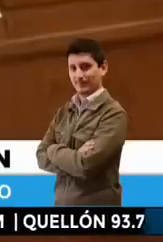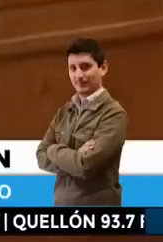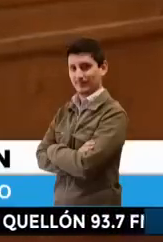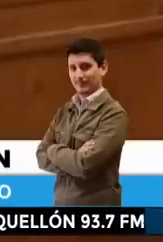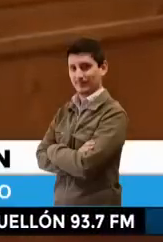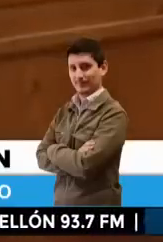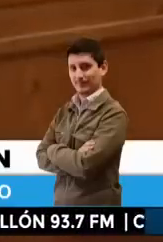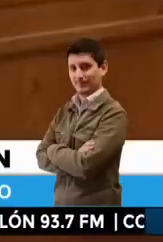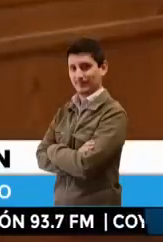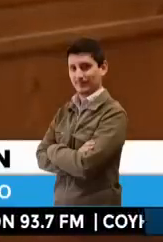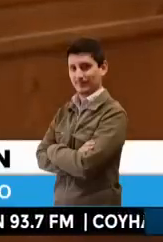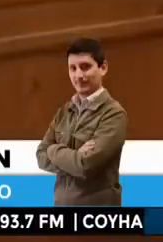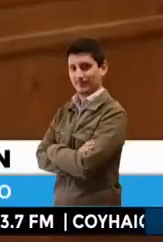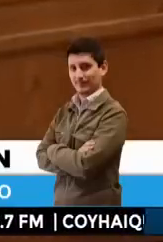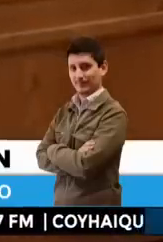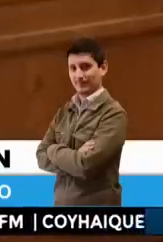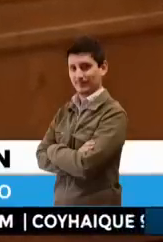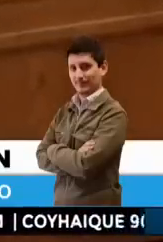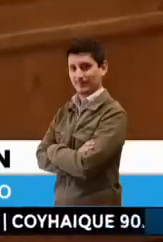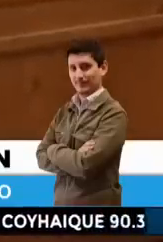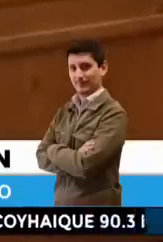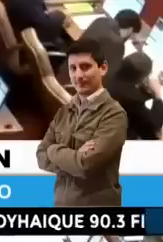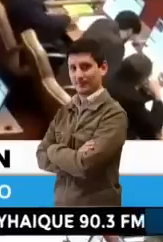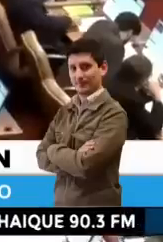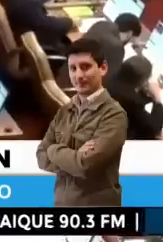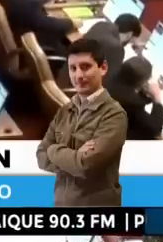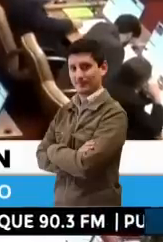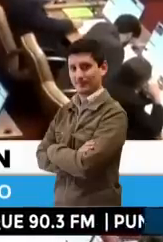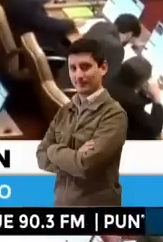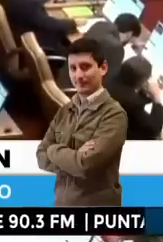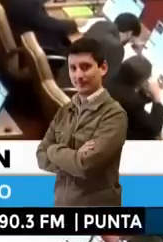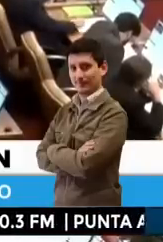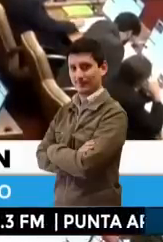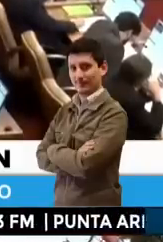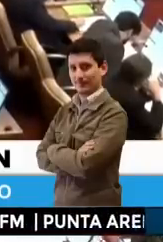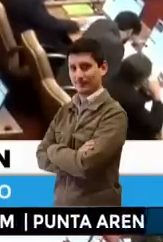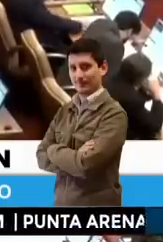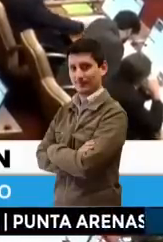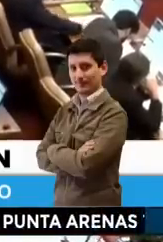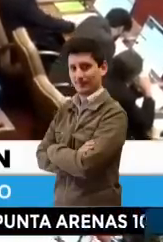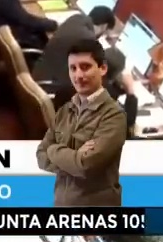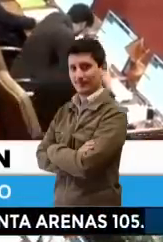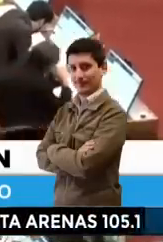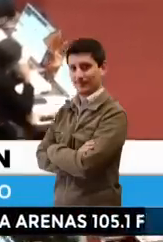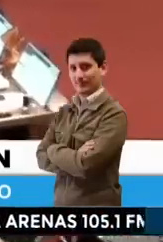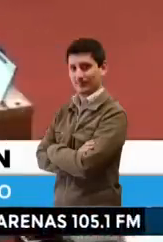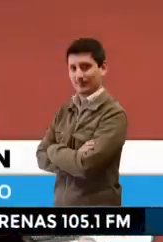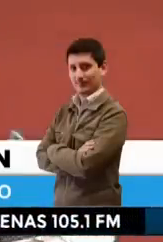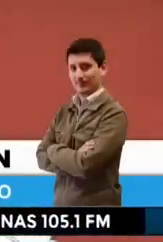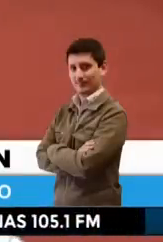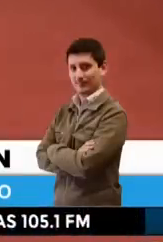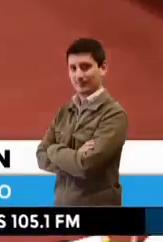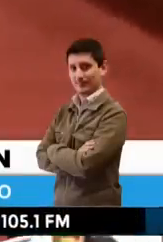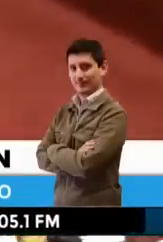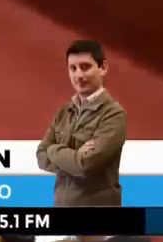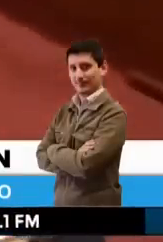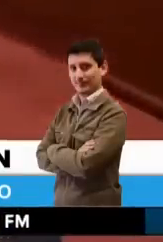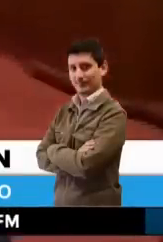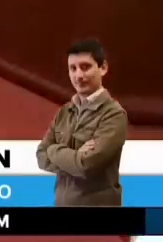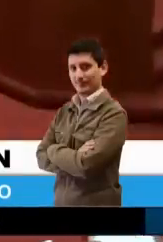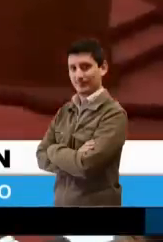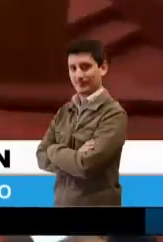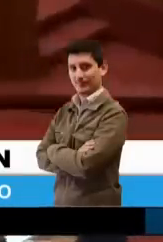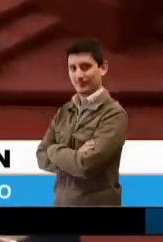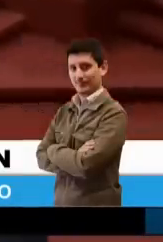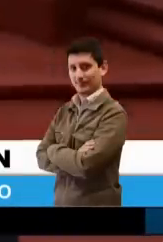90 indicaciones y dice sí haber dialogado con la oposición. Pese a que dijo querer tender la mano a la oposición, también es cierto que criticó que un sector político